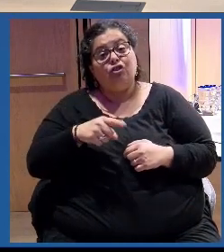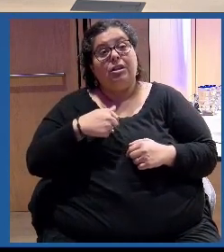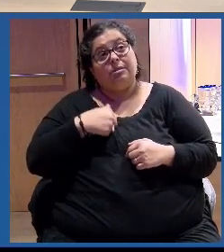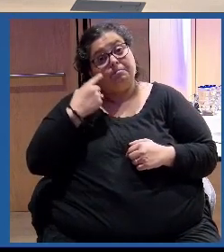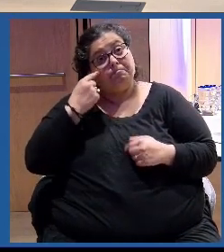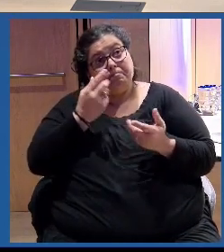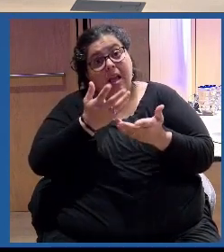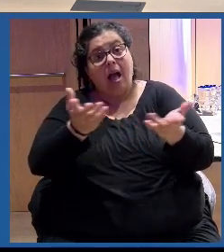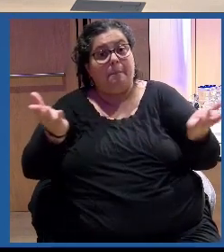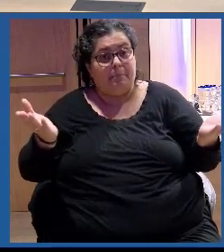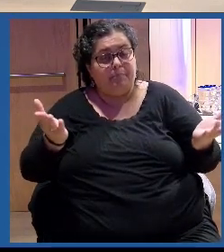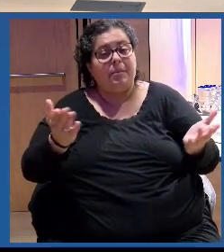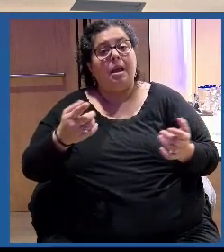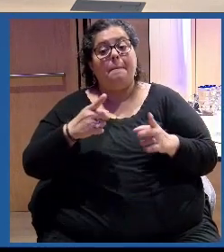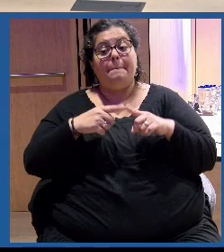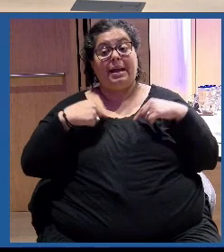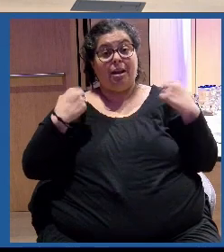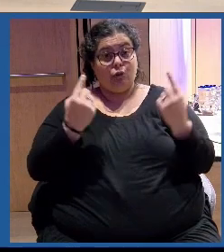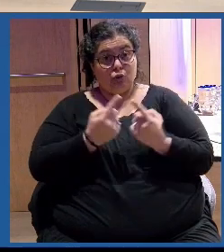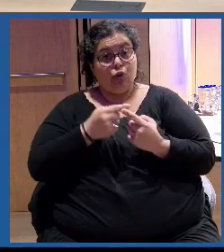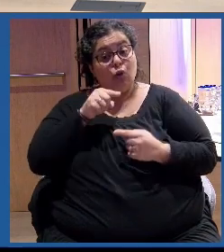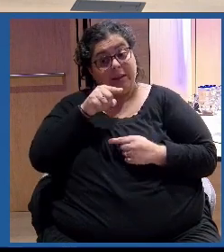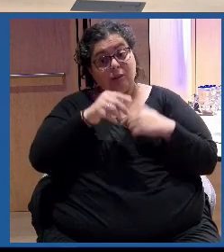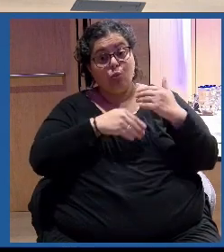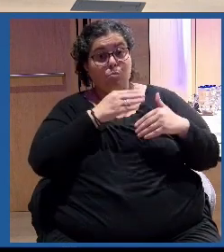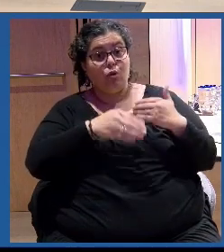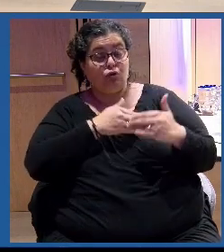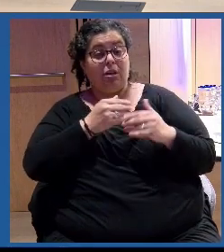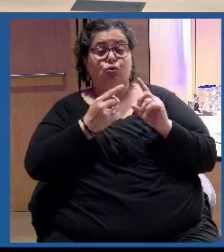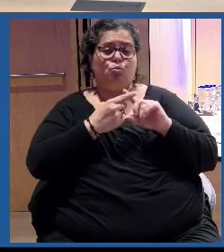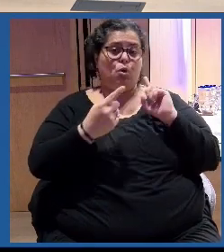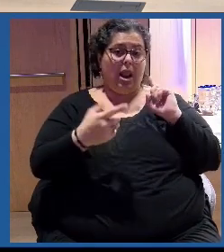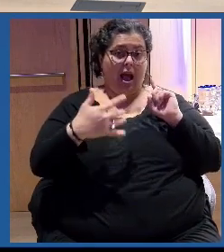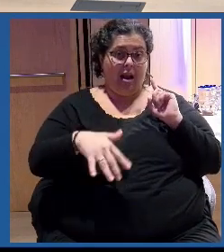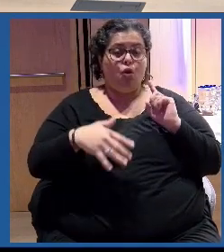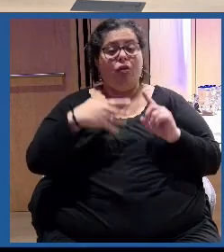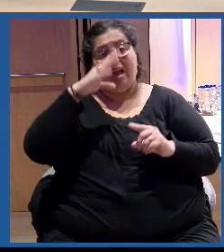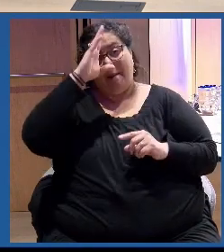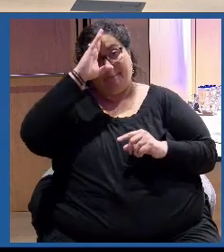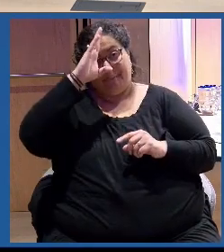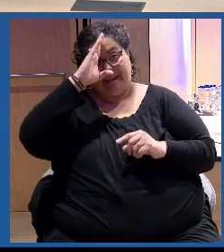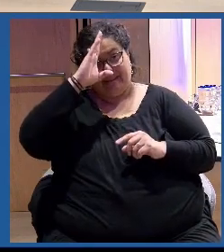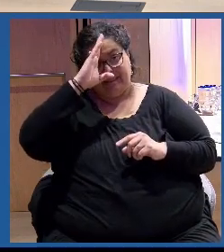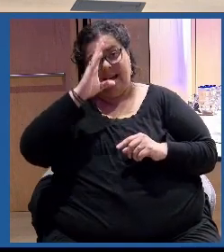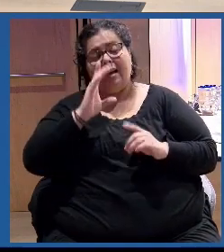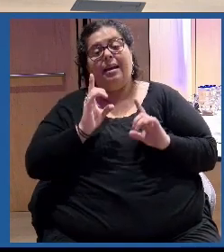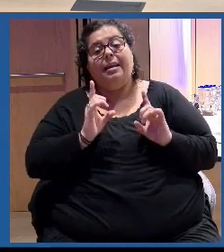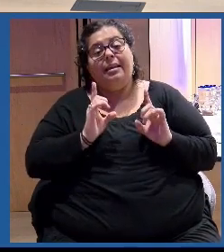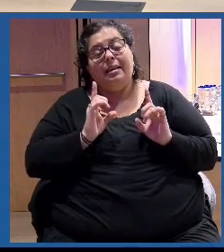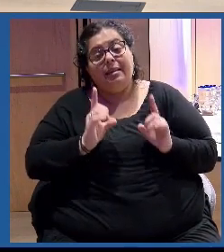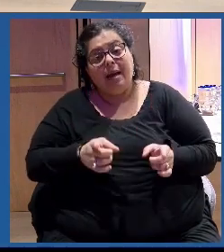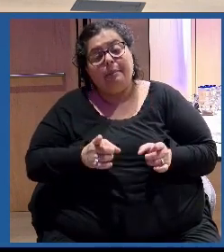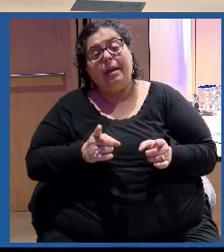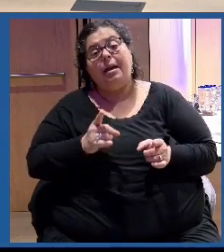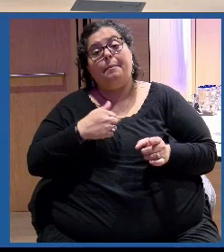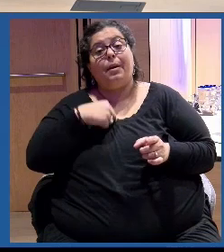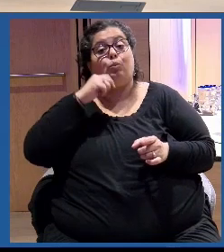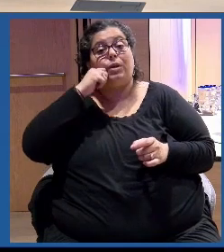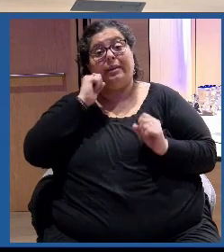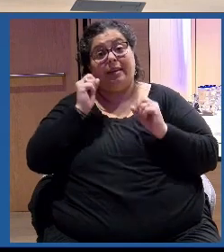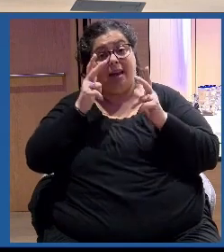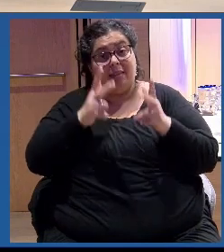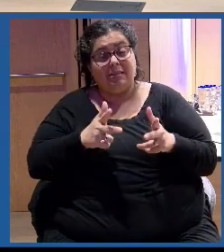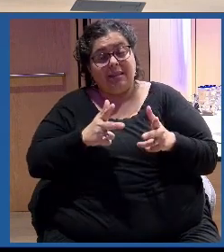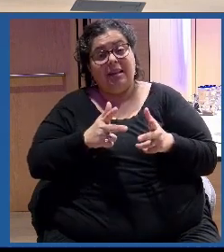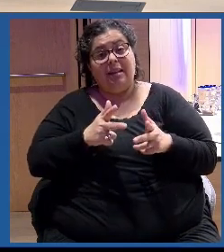bueno, para nosotros ha sido todo un proceso largo de aprendizaje, y que me gustaría resaltar, porque